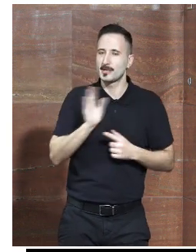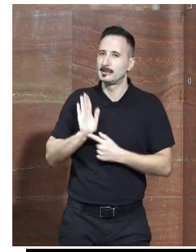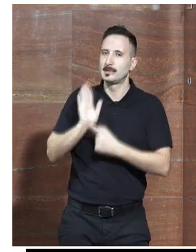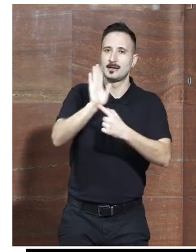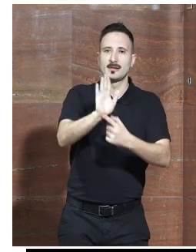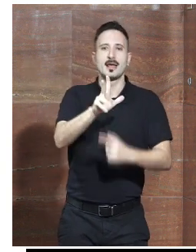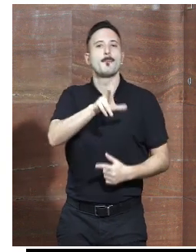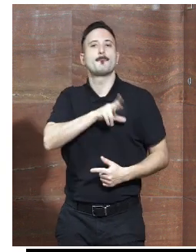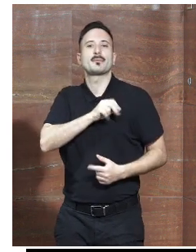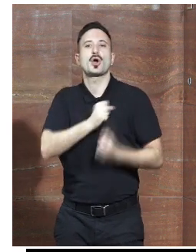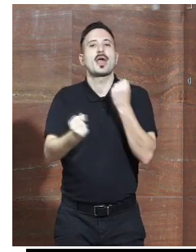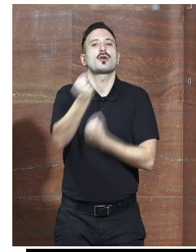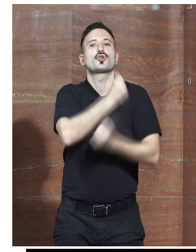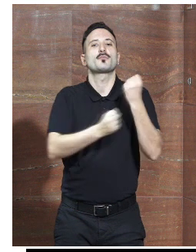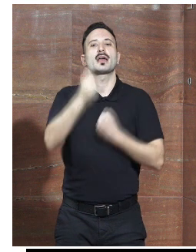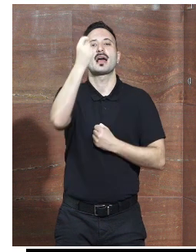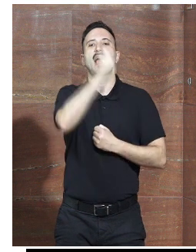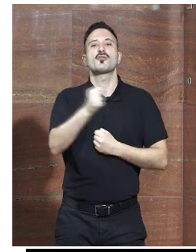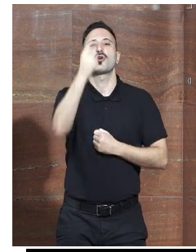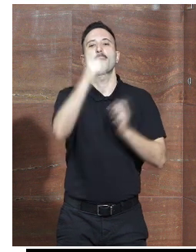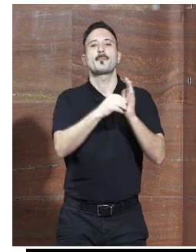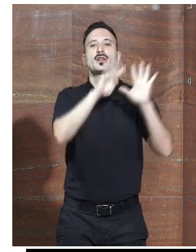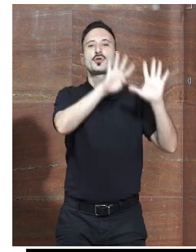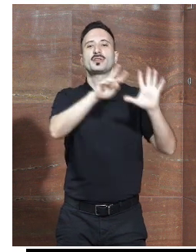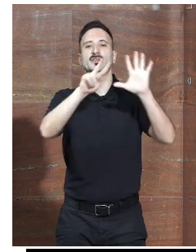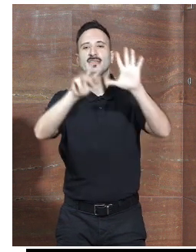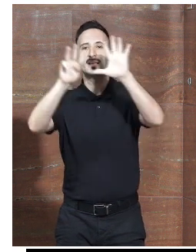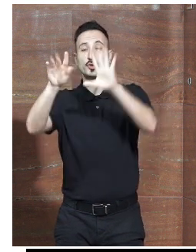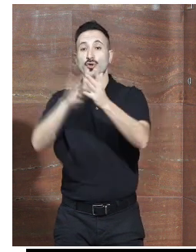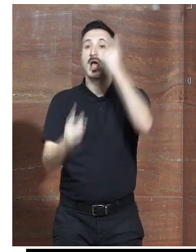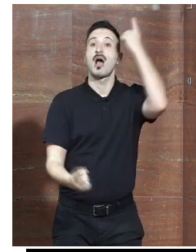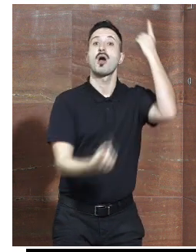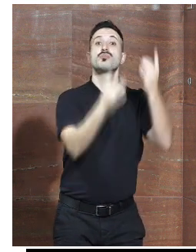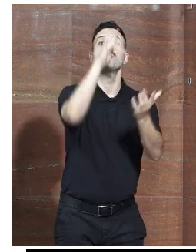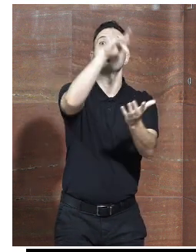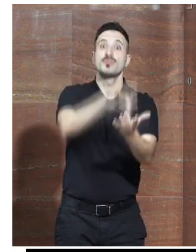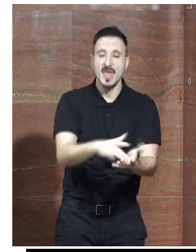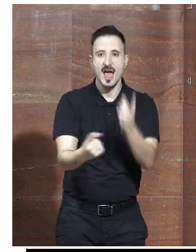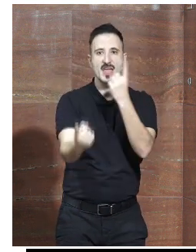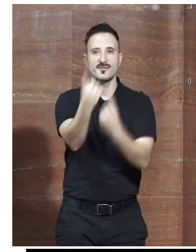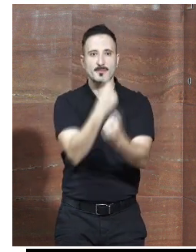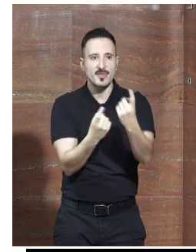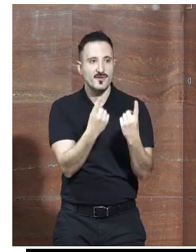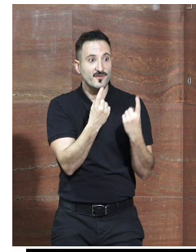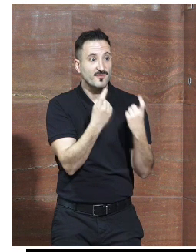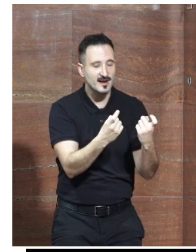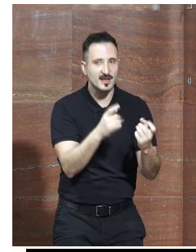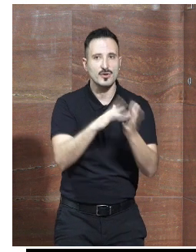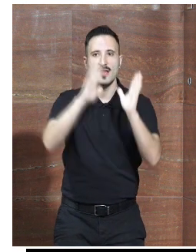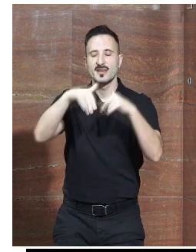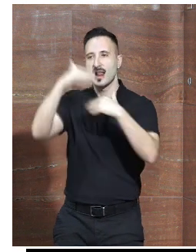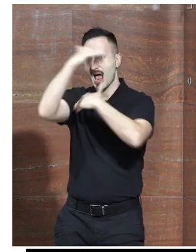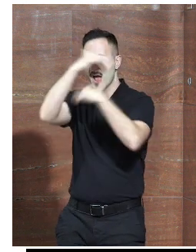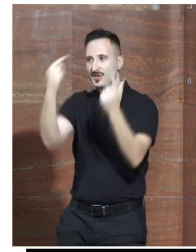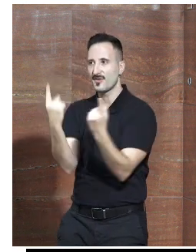Nobel de Economía en el año 1978. Decía: algún día la abundancia de información va a crear una absoluta falta de atención. Y es lo que nos está